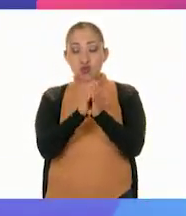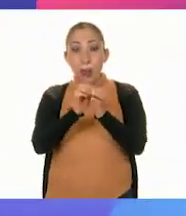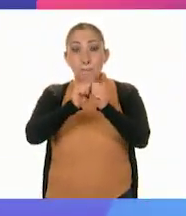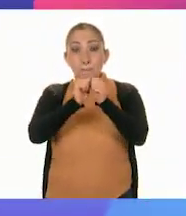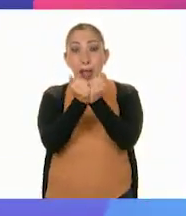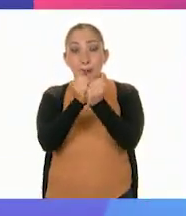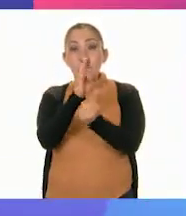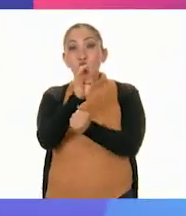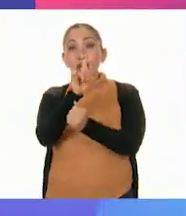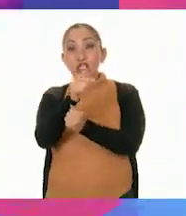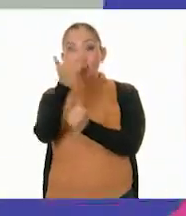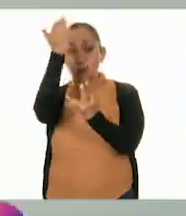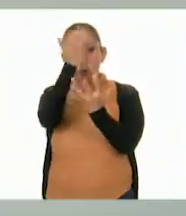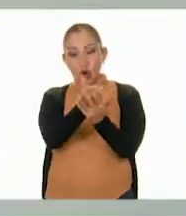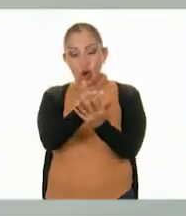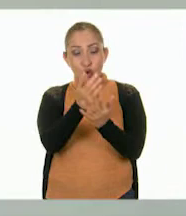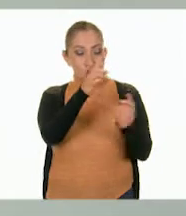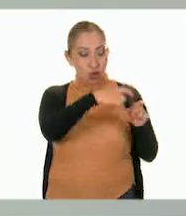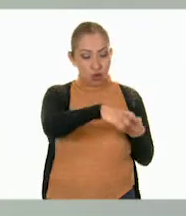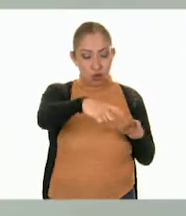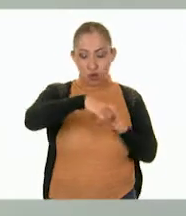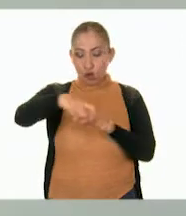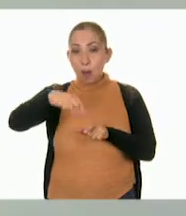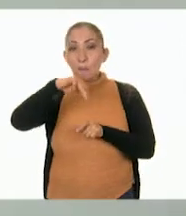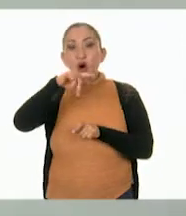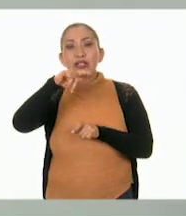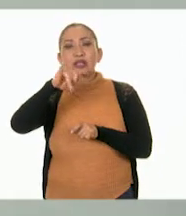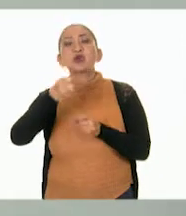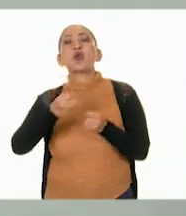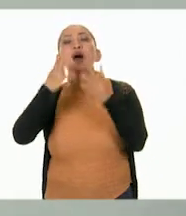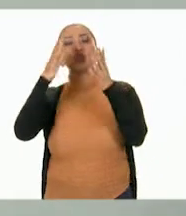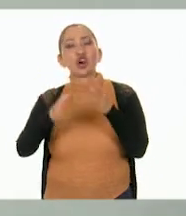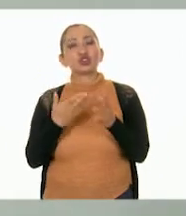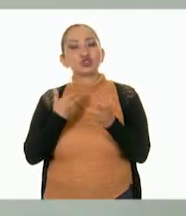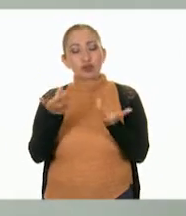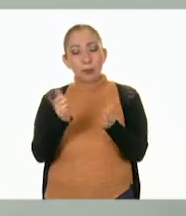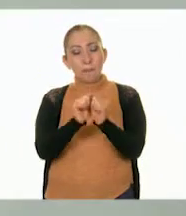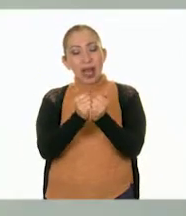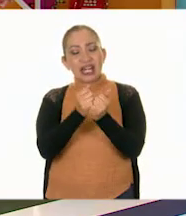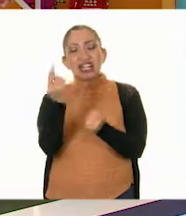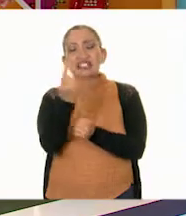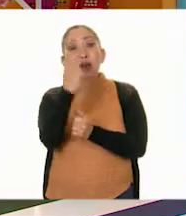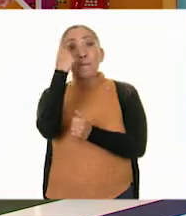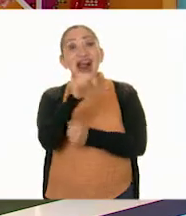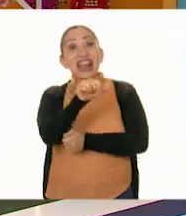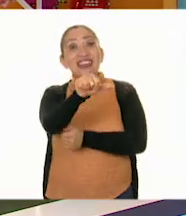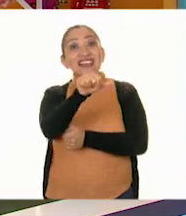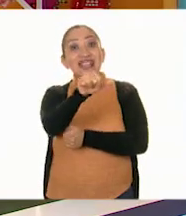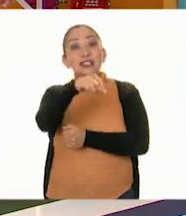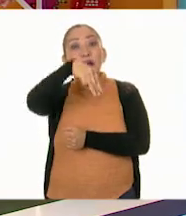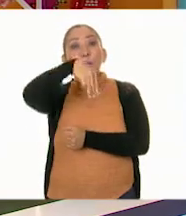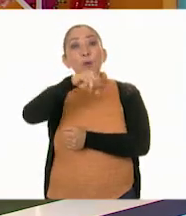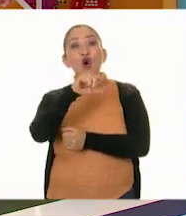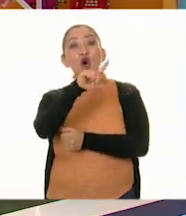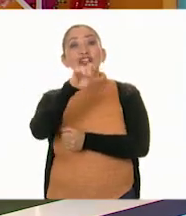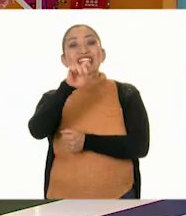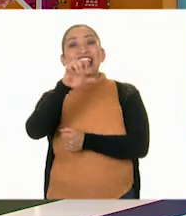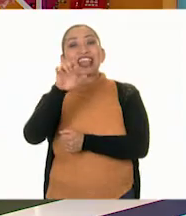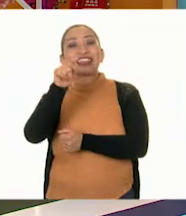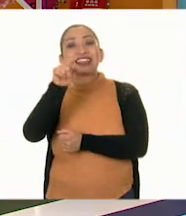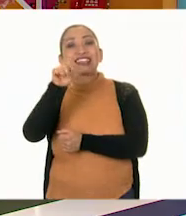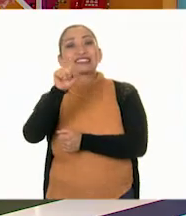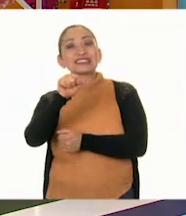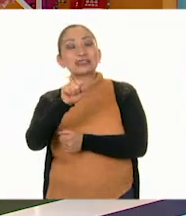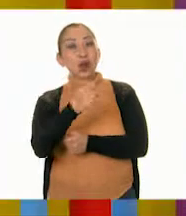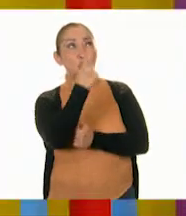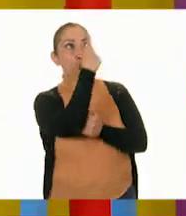obtengo 2 molletes, ¿cuántos bolillos necesito para preparar 16 molletes? Si